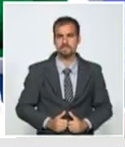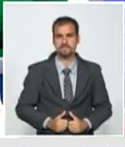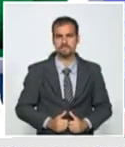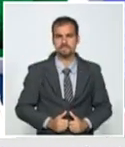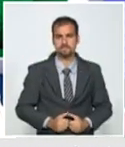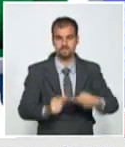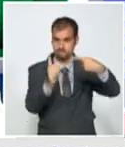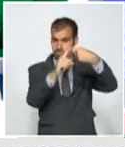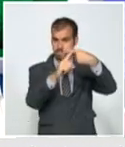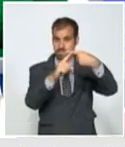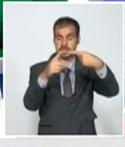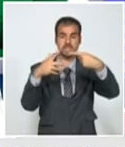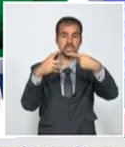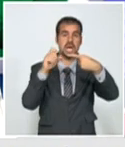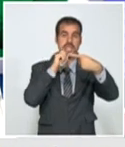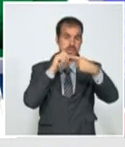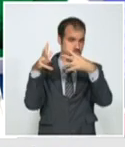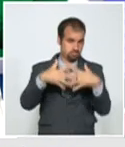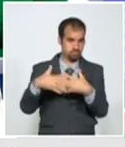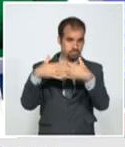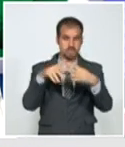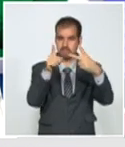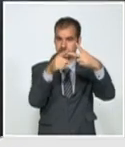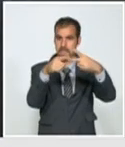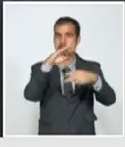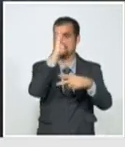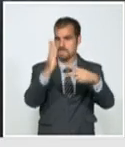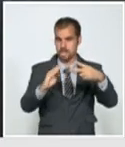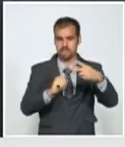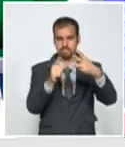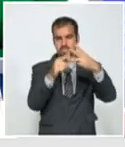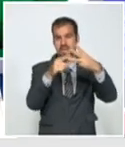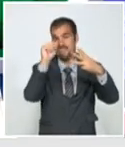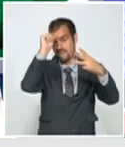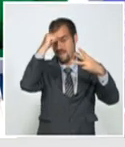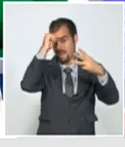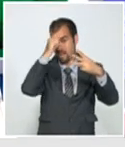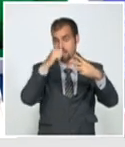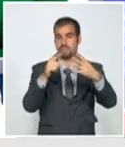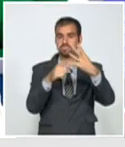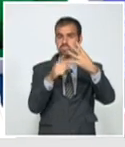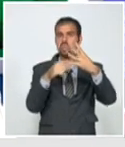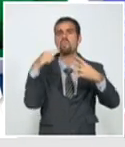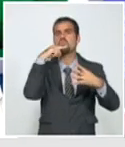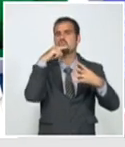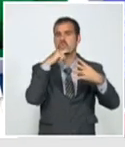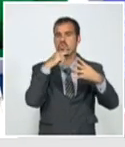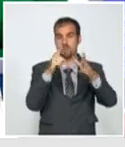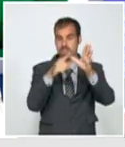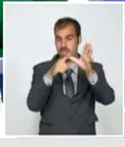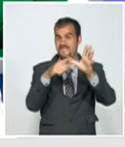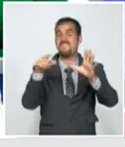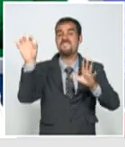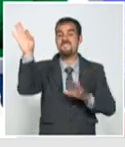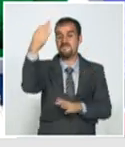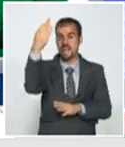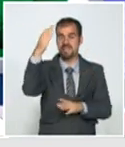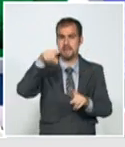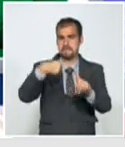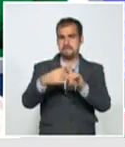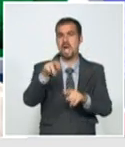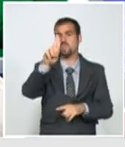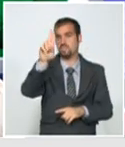Unidos, Norteamérica, Brasil, la India, Rusia, Francia y el Reino Unido.